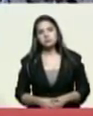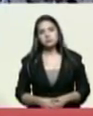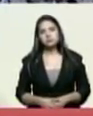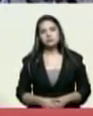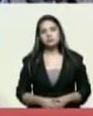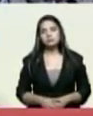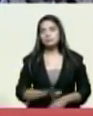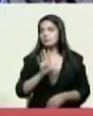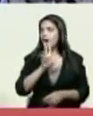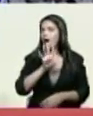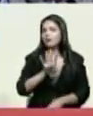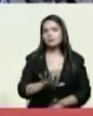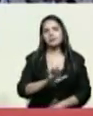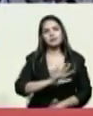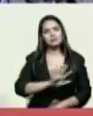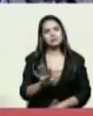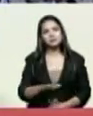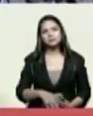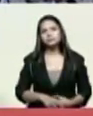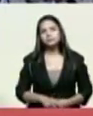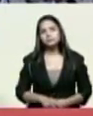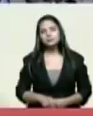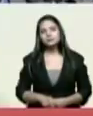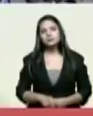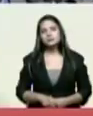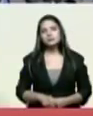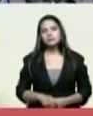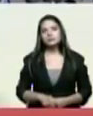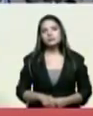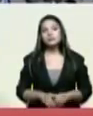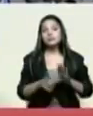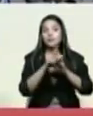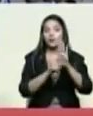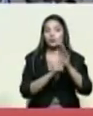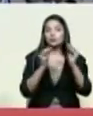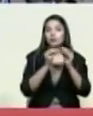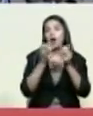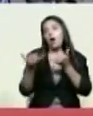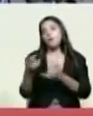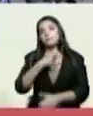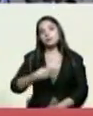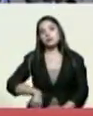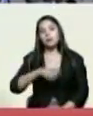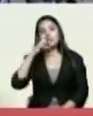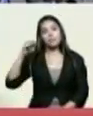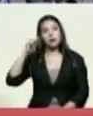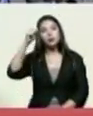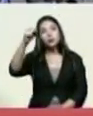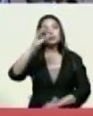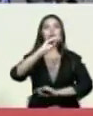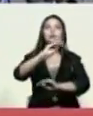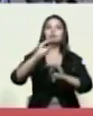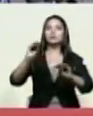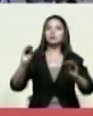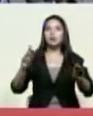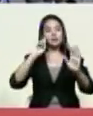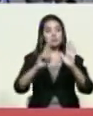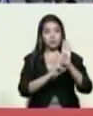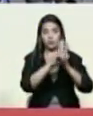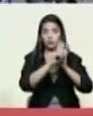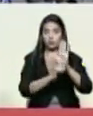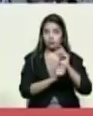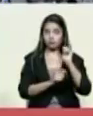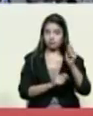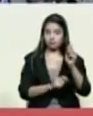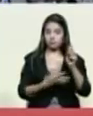Se han cumplido los extremos que están en la constitución, y ahora el compañero presidente Nicolás Maduro haciendo